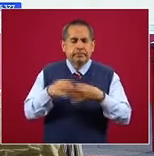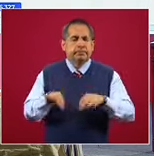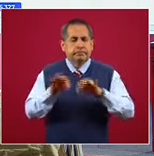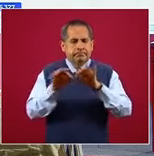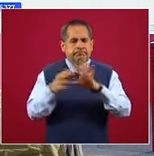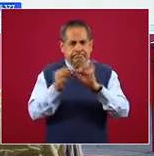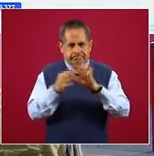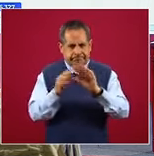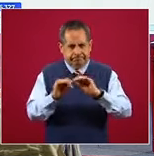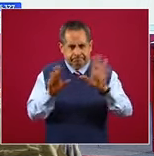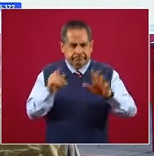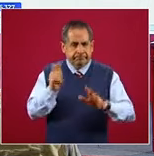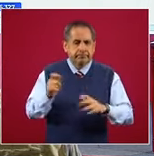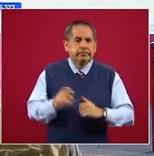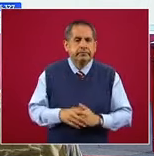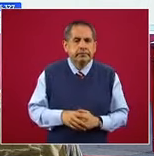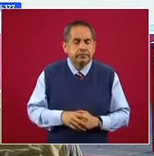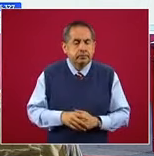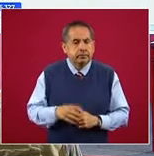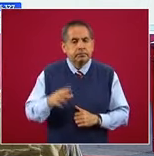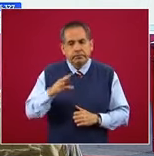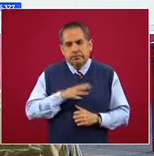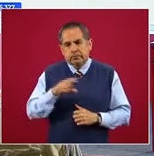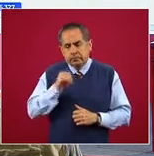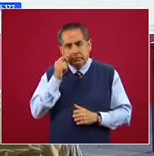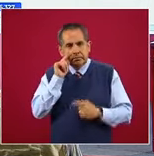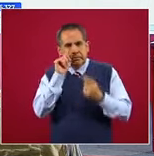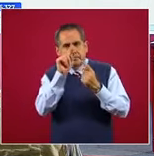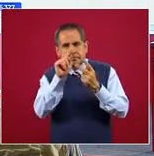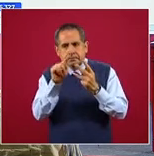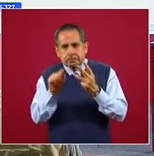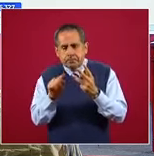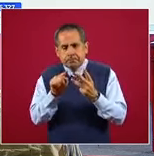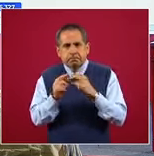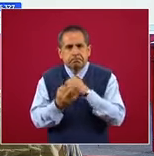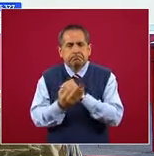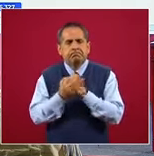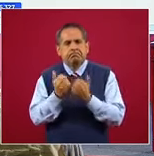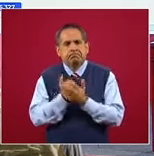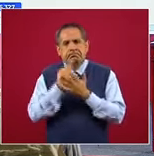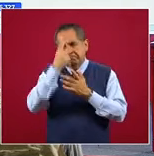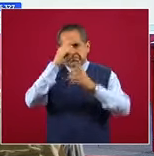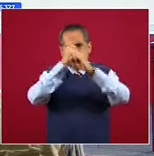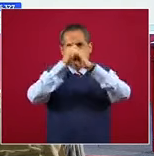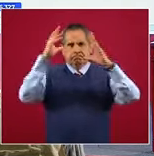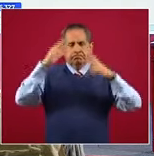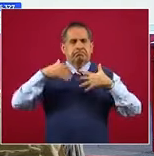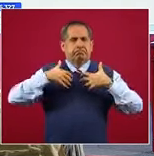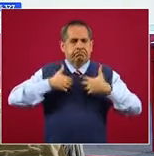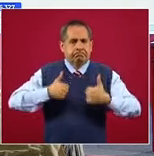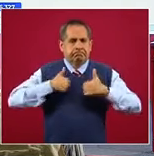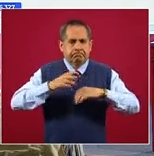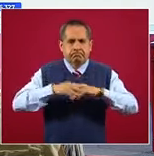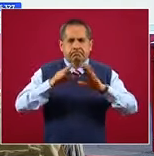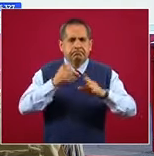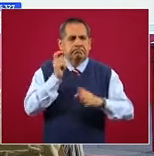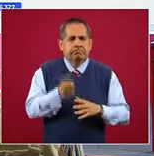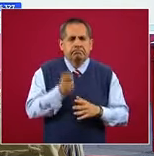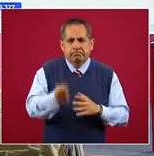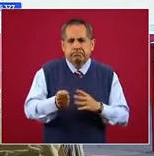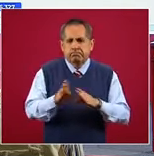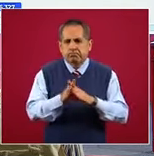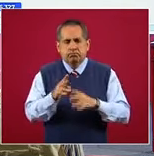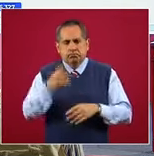importante explicarlos porque hay muchos elementos que precisamente nos ayudan y contribuyen a dar seguimiento a la